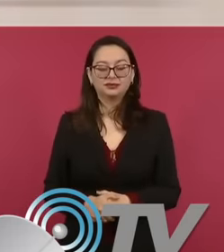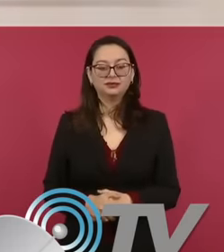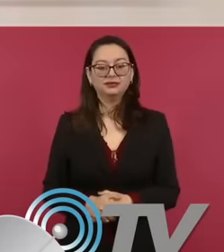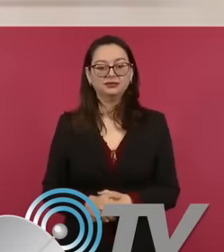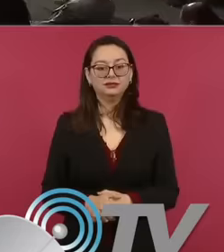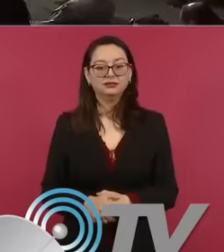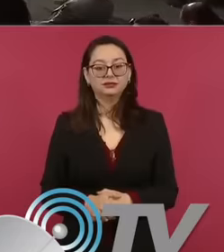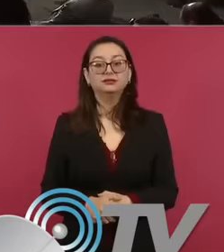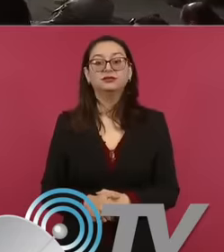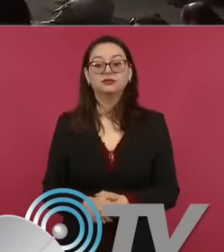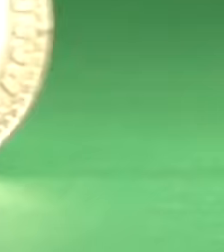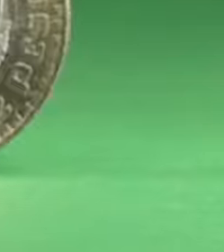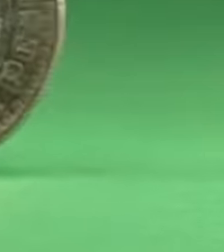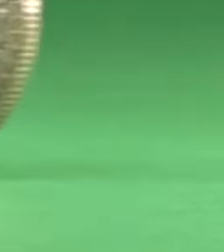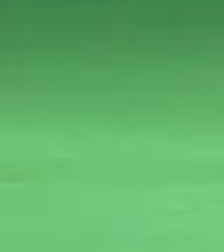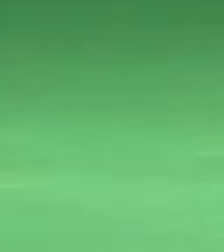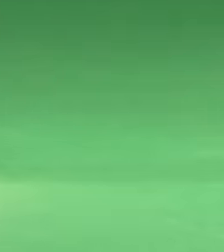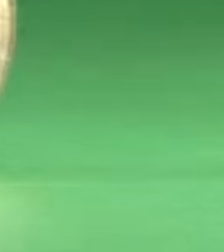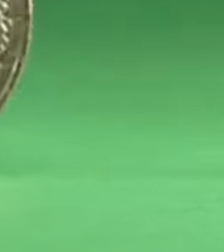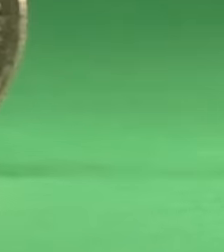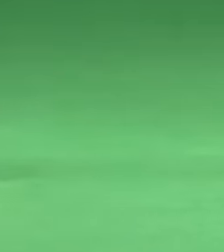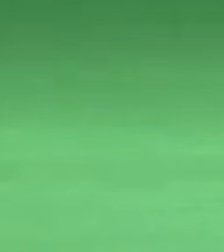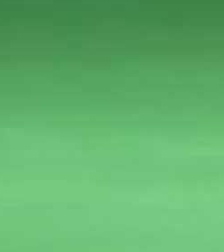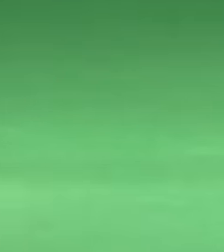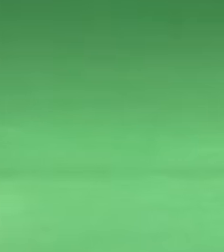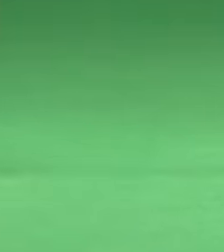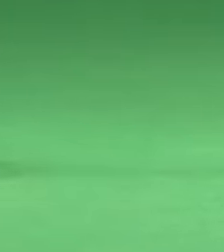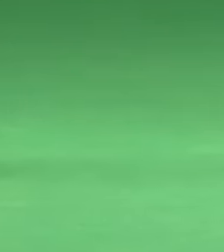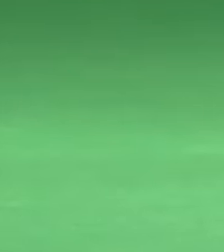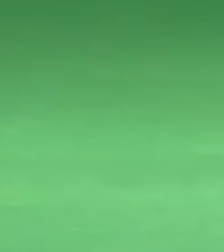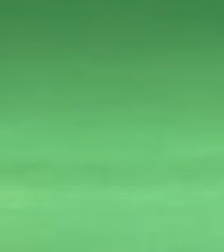¿Cómo está el peso? No.